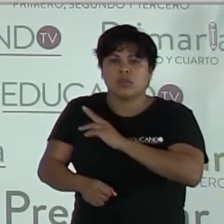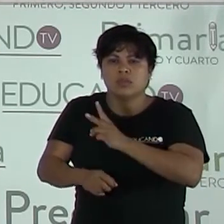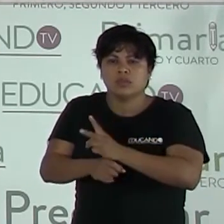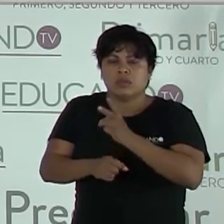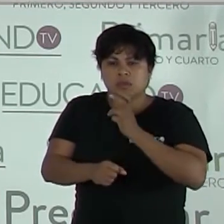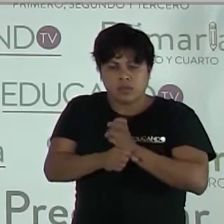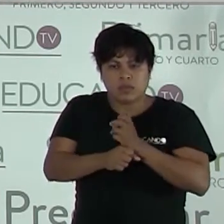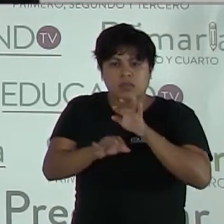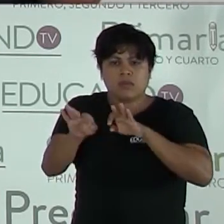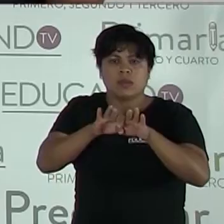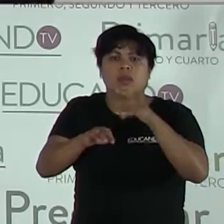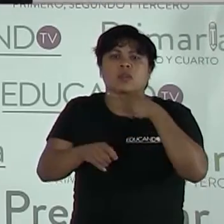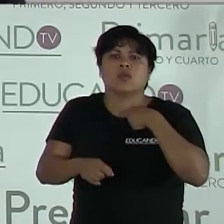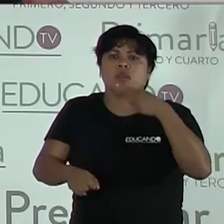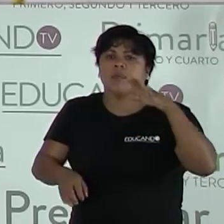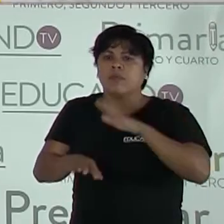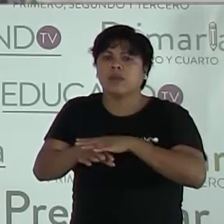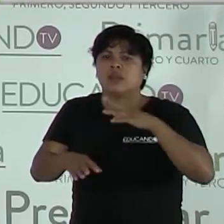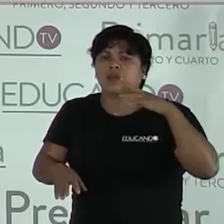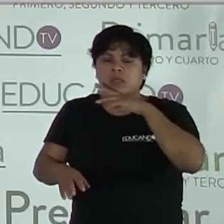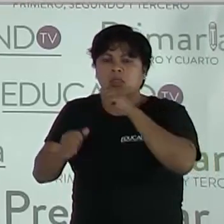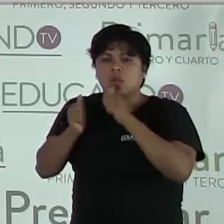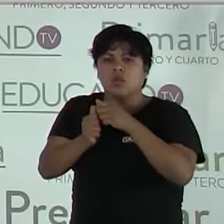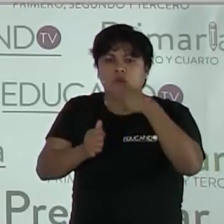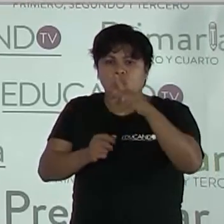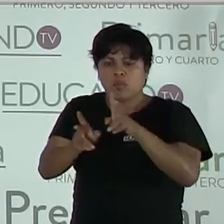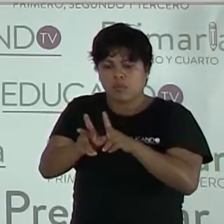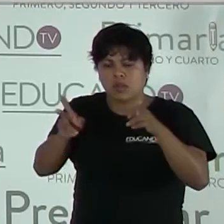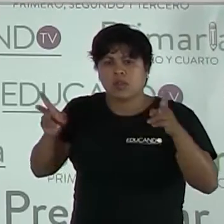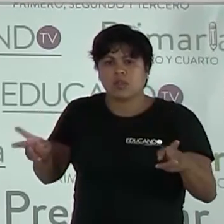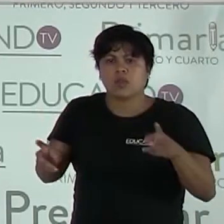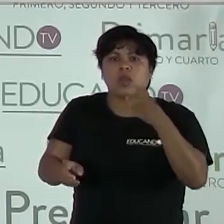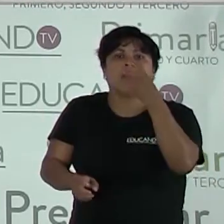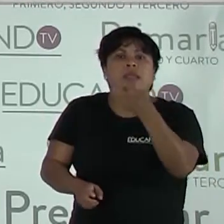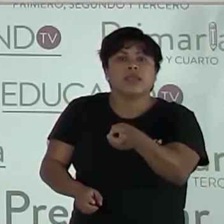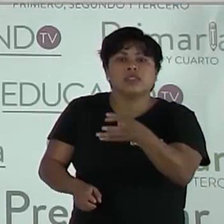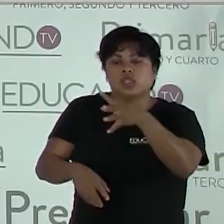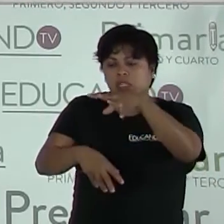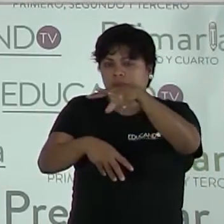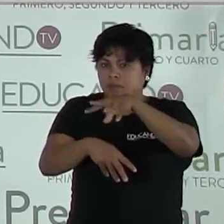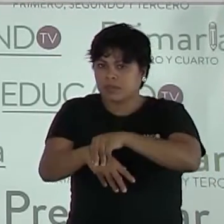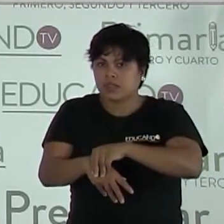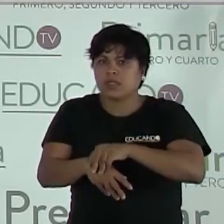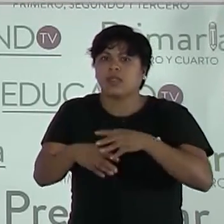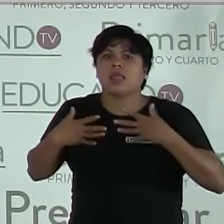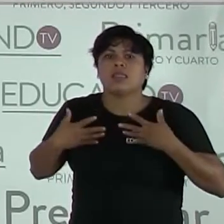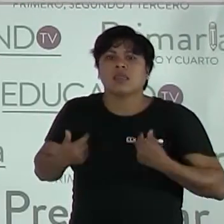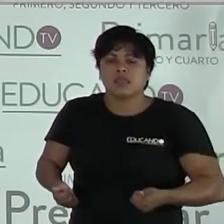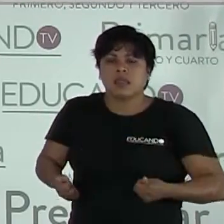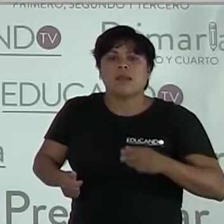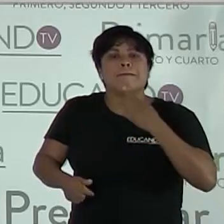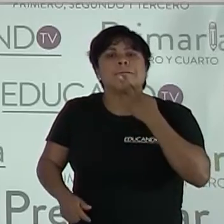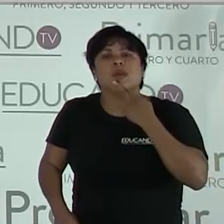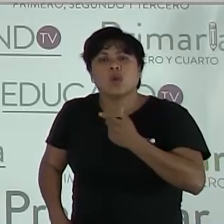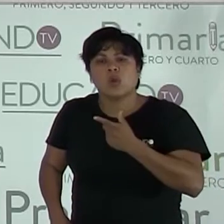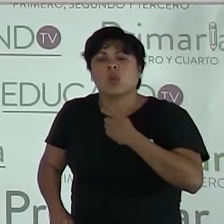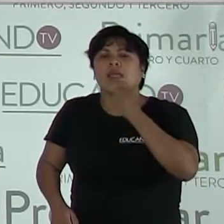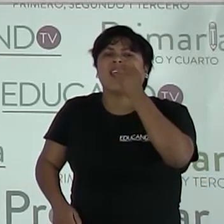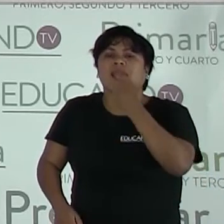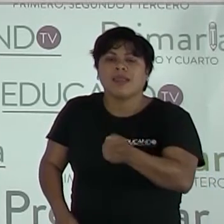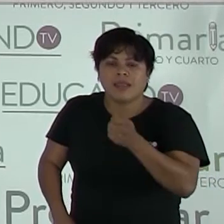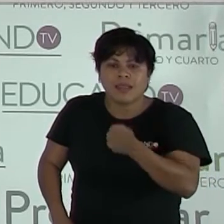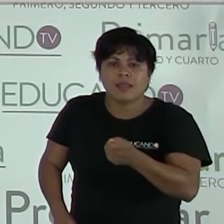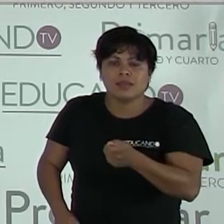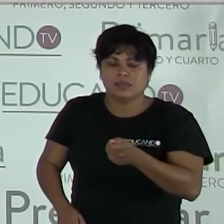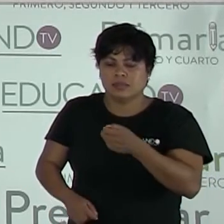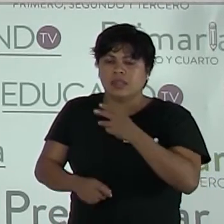puedas trabajar de una forma muy rápida con tu periódico y eso te va a permitir entender de mejor forma lo